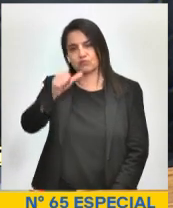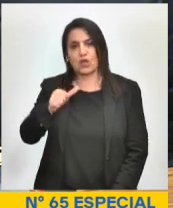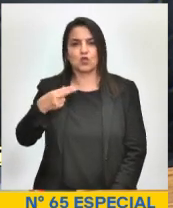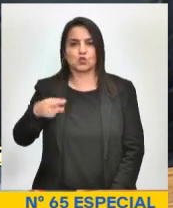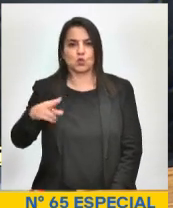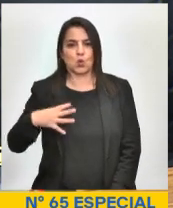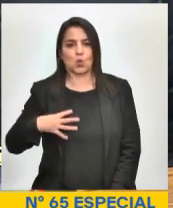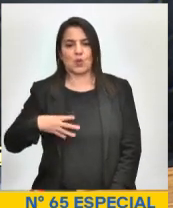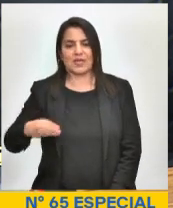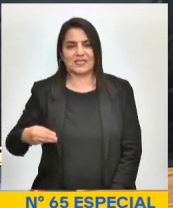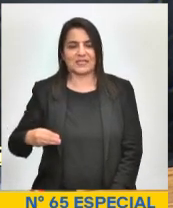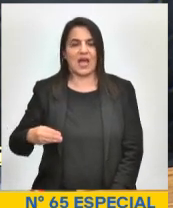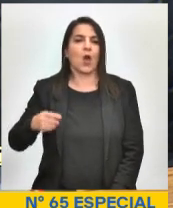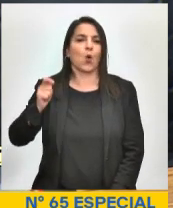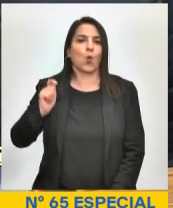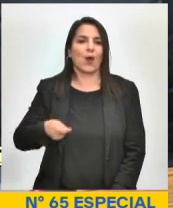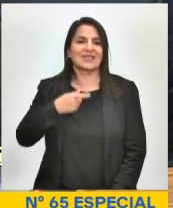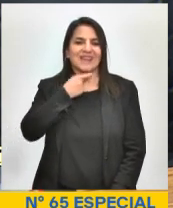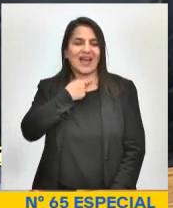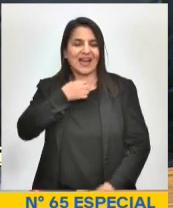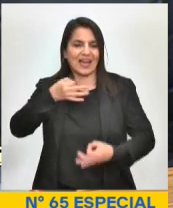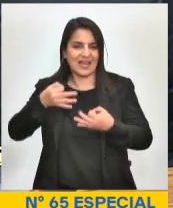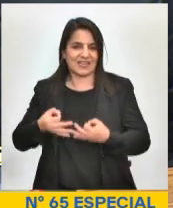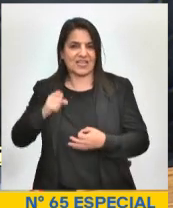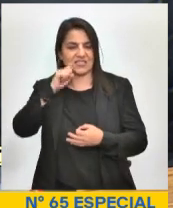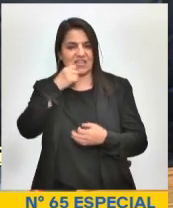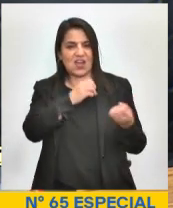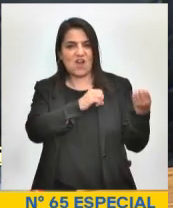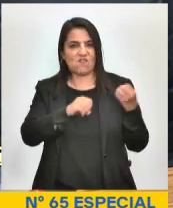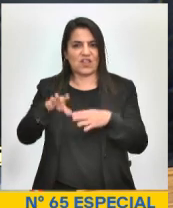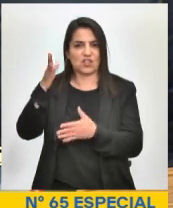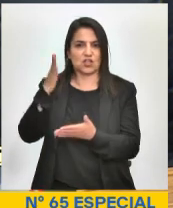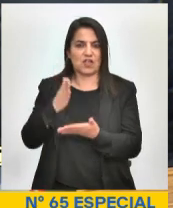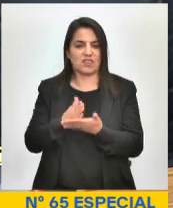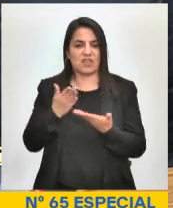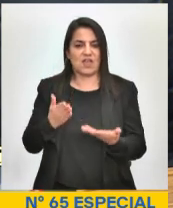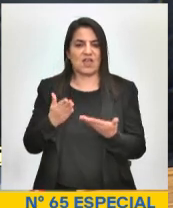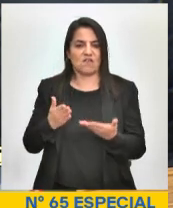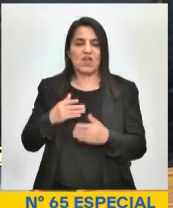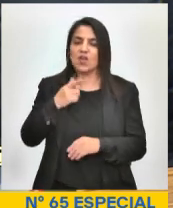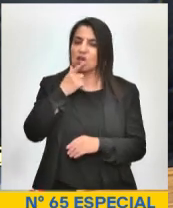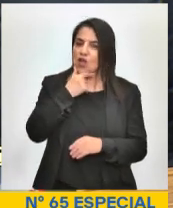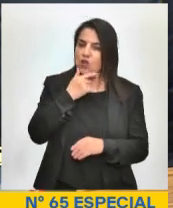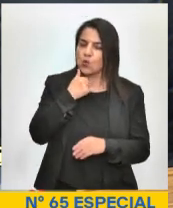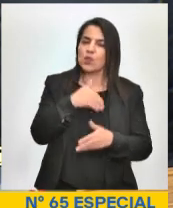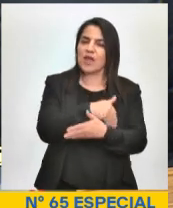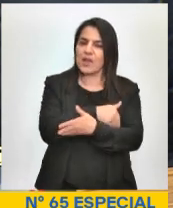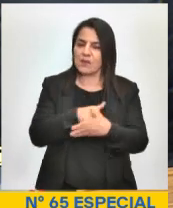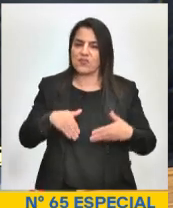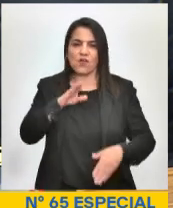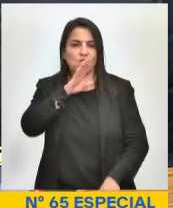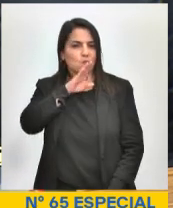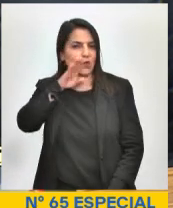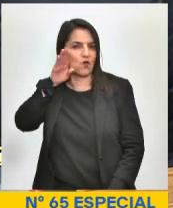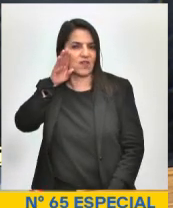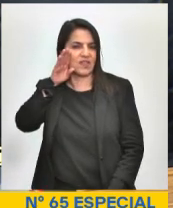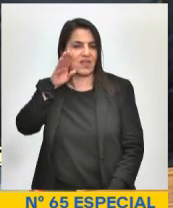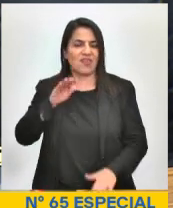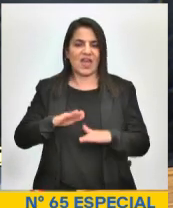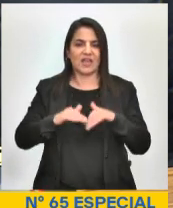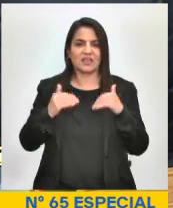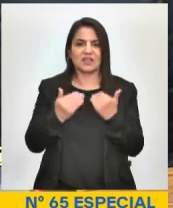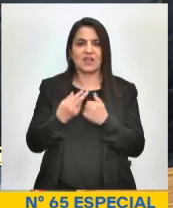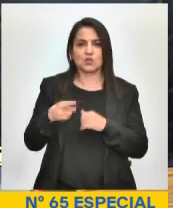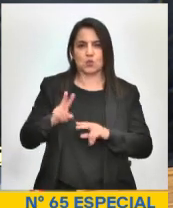es jueza de garantía, lo que constituye un notable abandono de deberes y pone en entredicho los deberes de imparcialidad, probidad e integridad en su